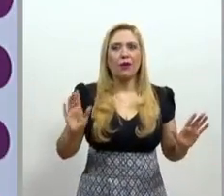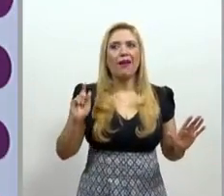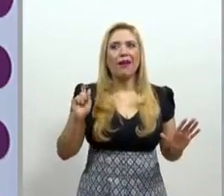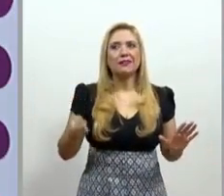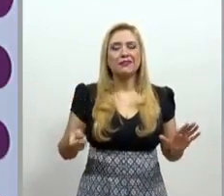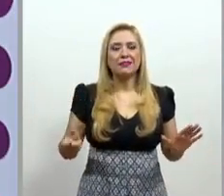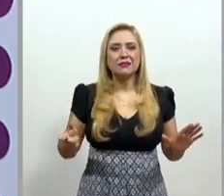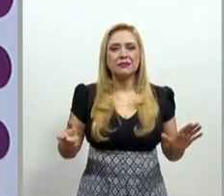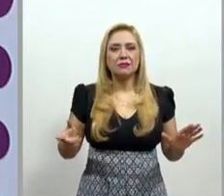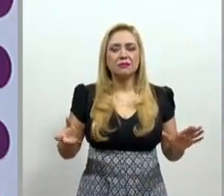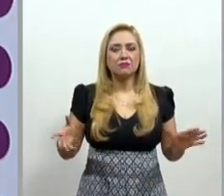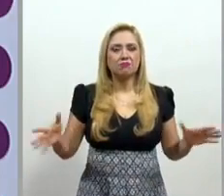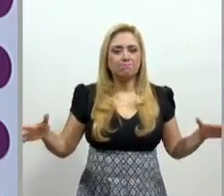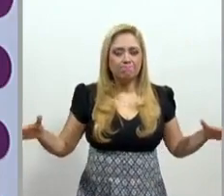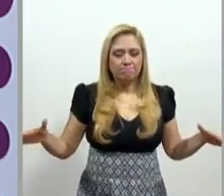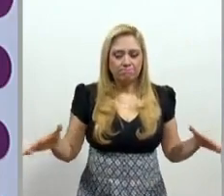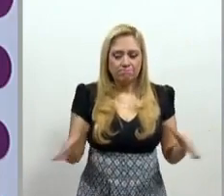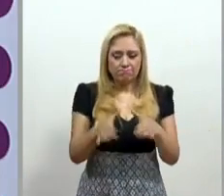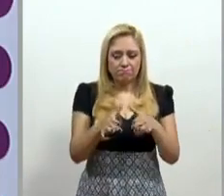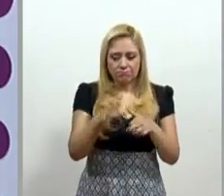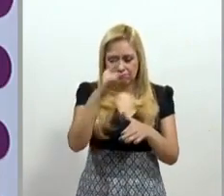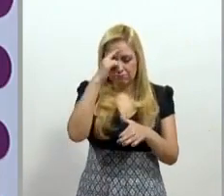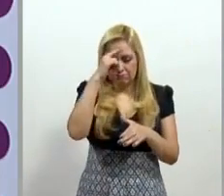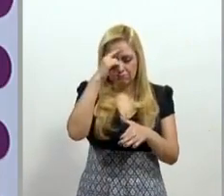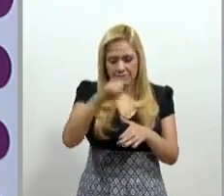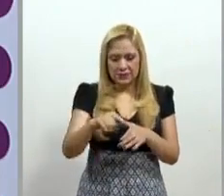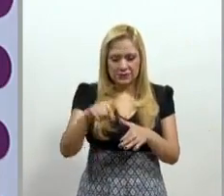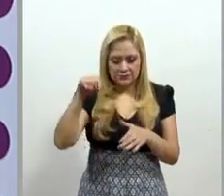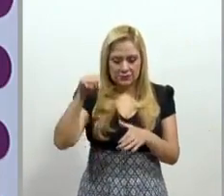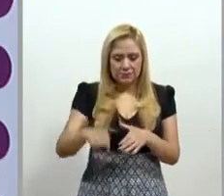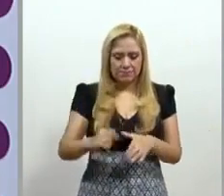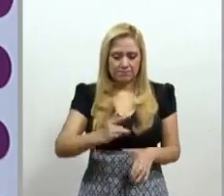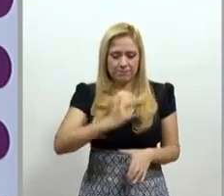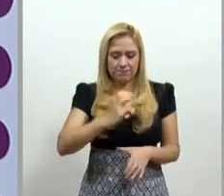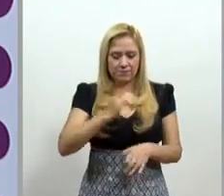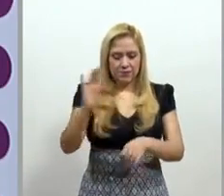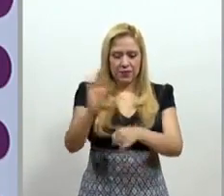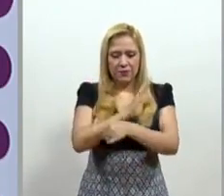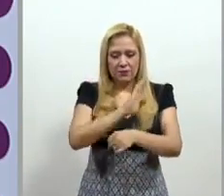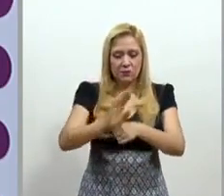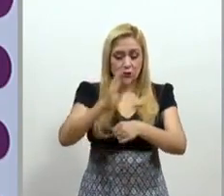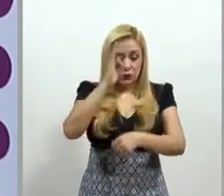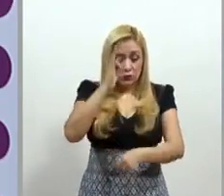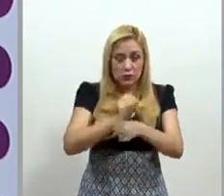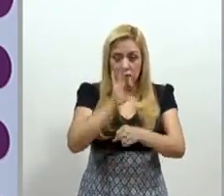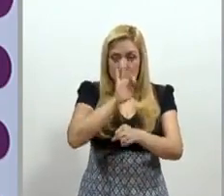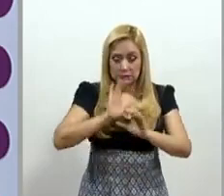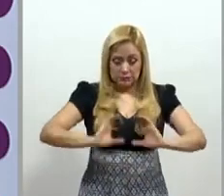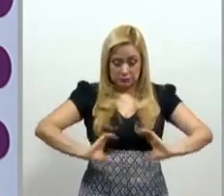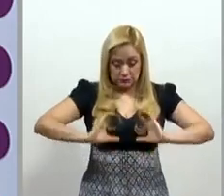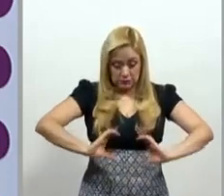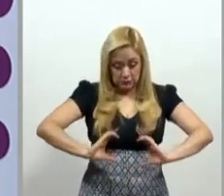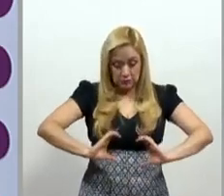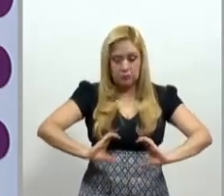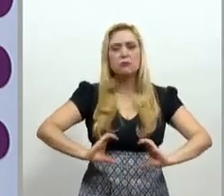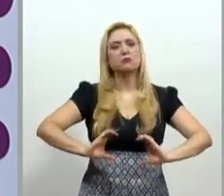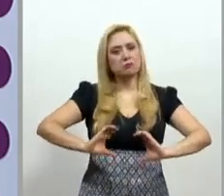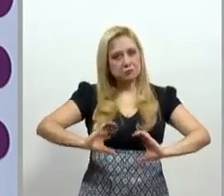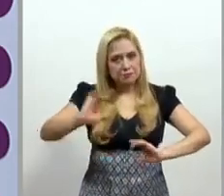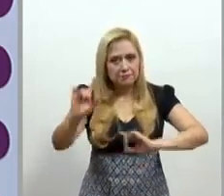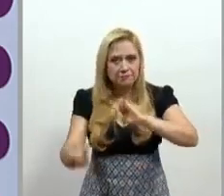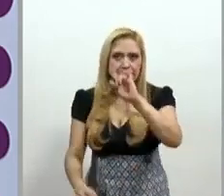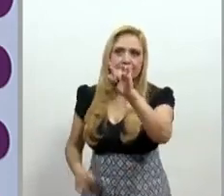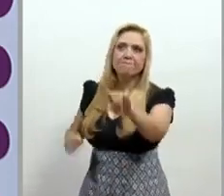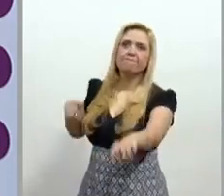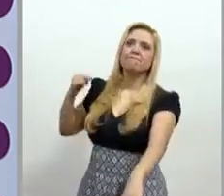enfoque holístico, interinstitucional, en donde el beneficio actual, el reconocimiento de la importancia del entorno natural